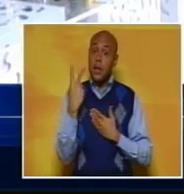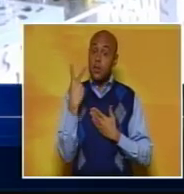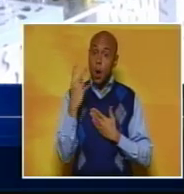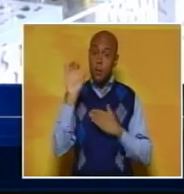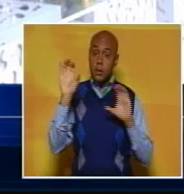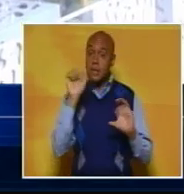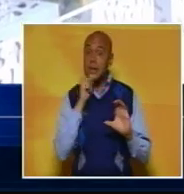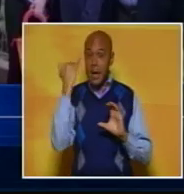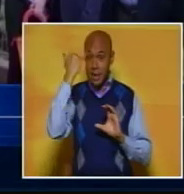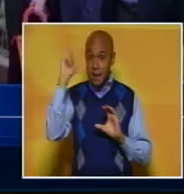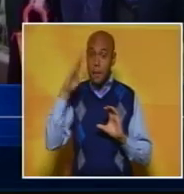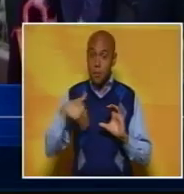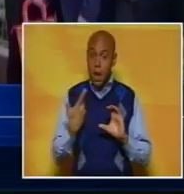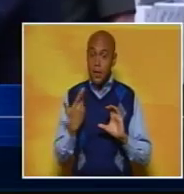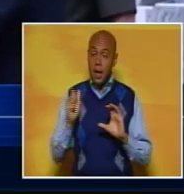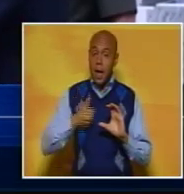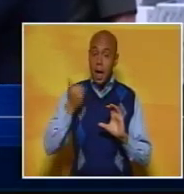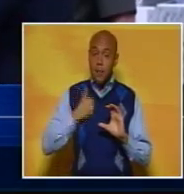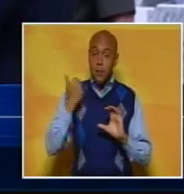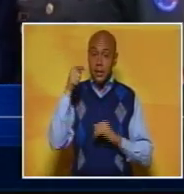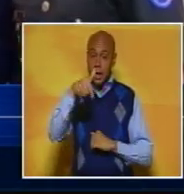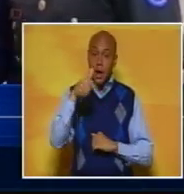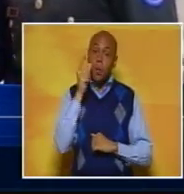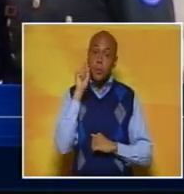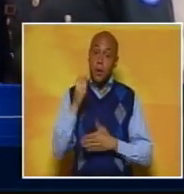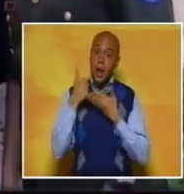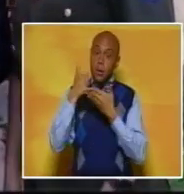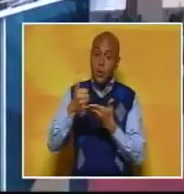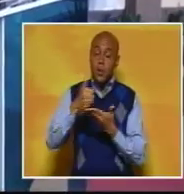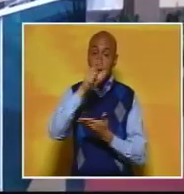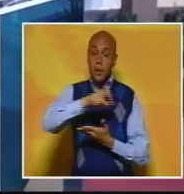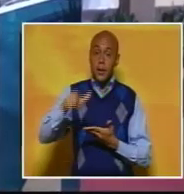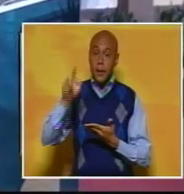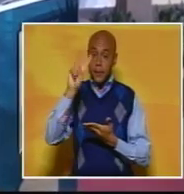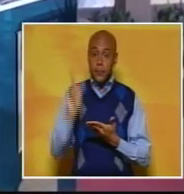que beneficien a la comunidad italiana y venezolana.